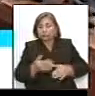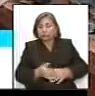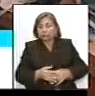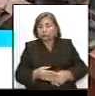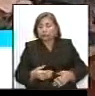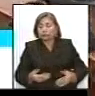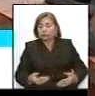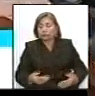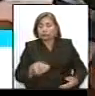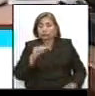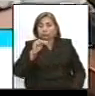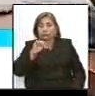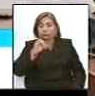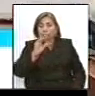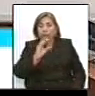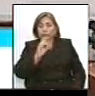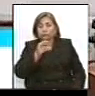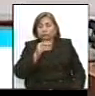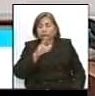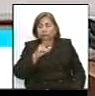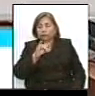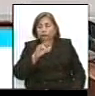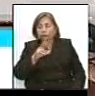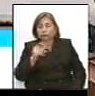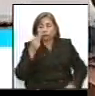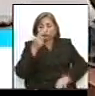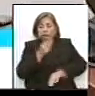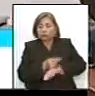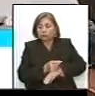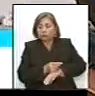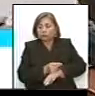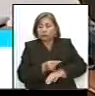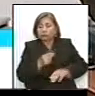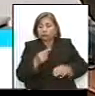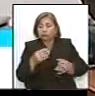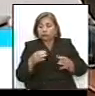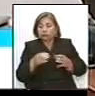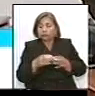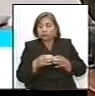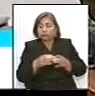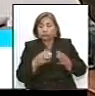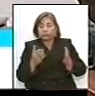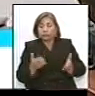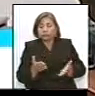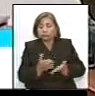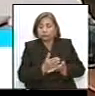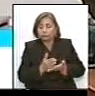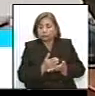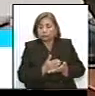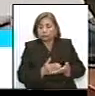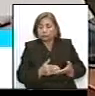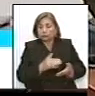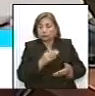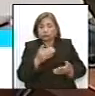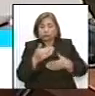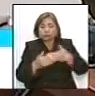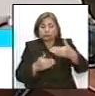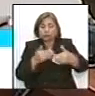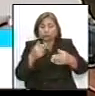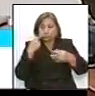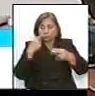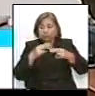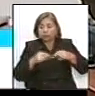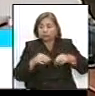El congresista Miyashiro ha sido el que ha presentado la denuncia y el congresista está participando durante todo el proceso de